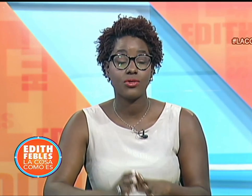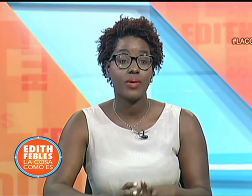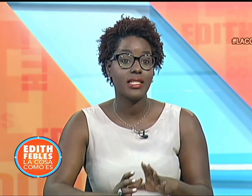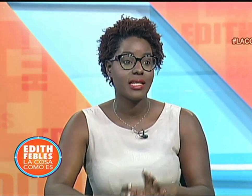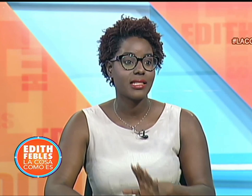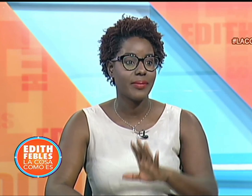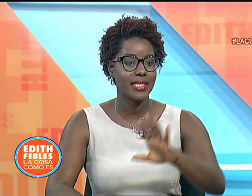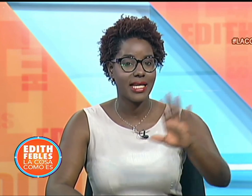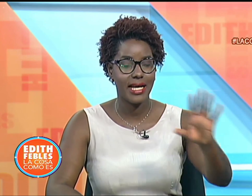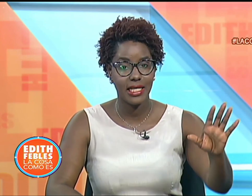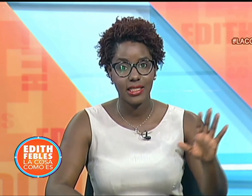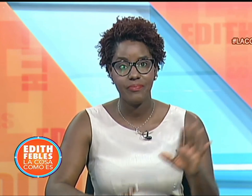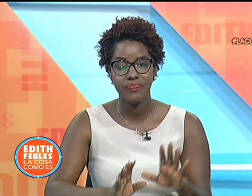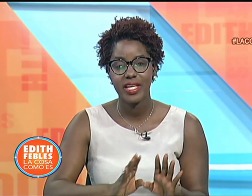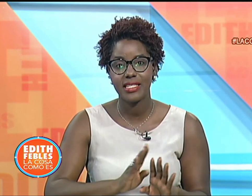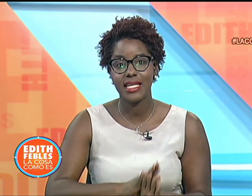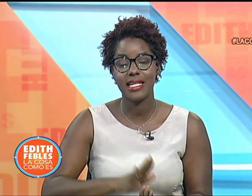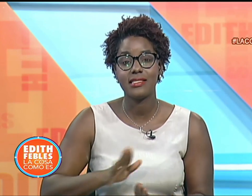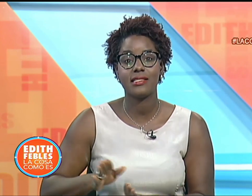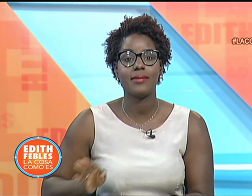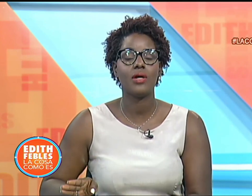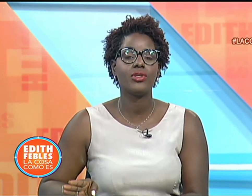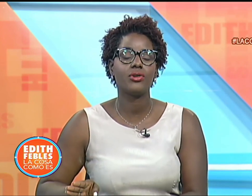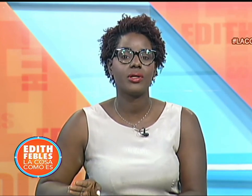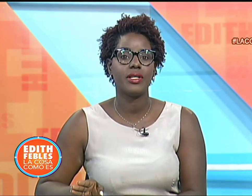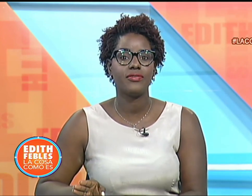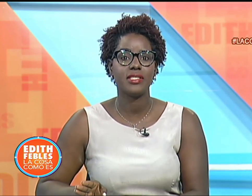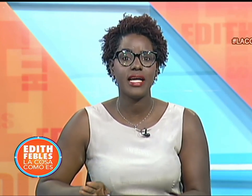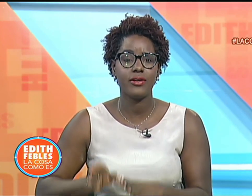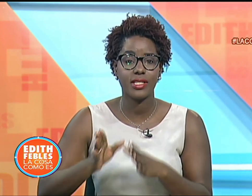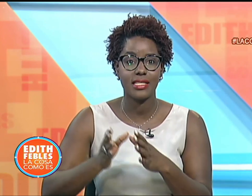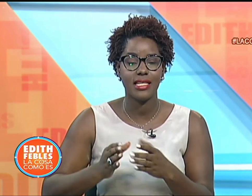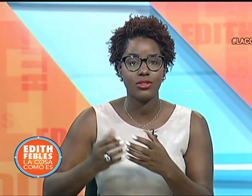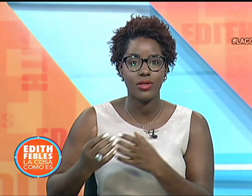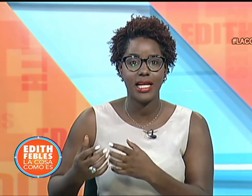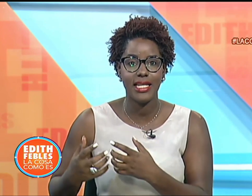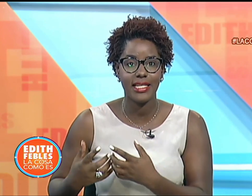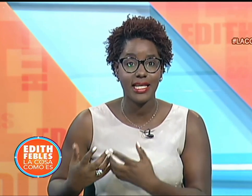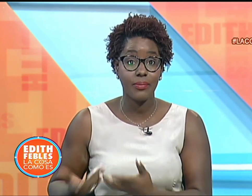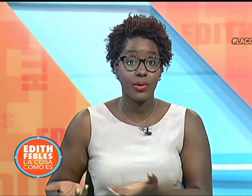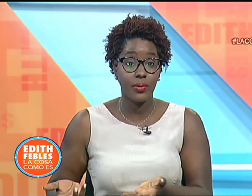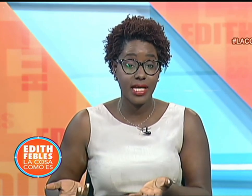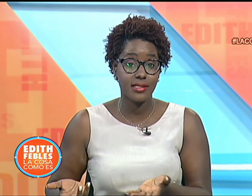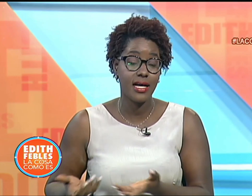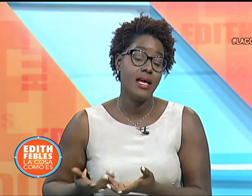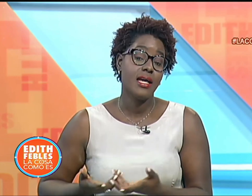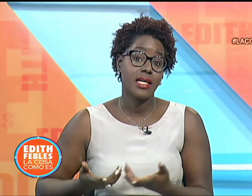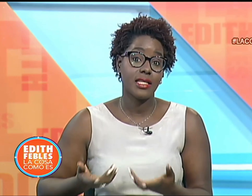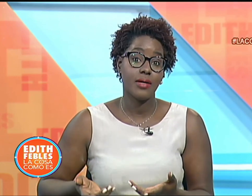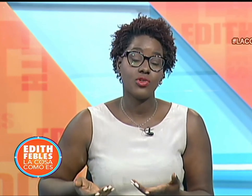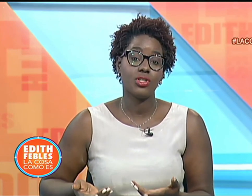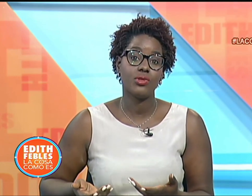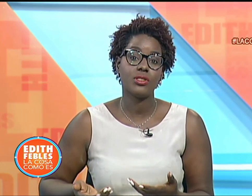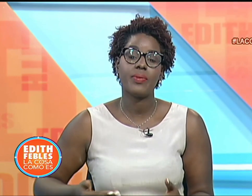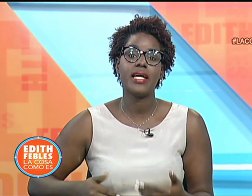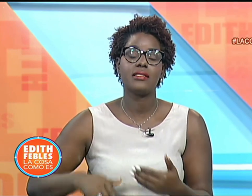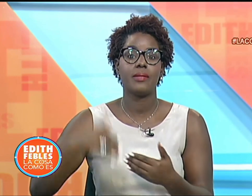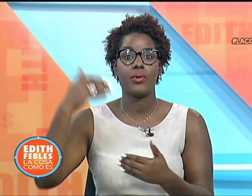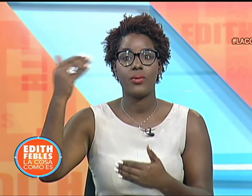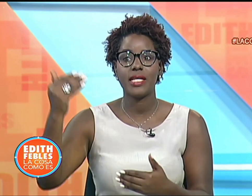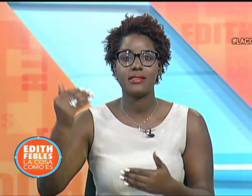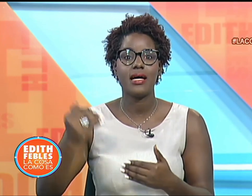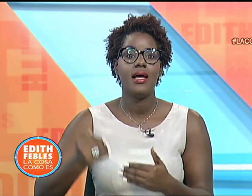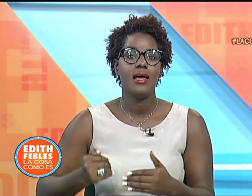sociales, que eso va directamente a la gente que está en el sistema único de beneficiario, que está dentro de la línea de pobreza que tenemos en nuestro país,